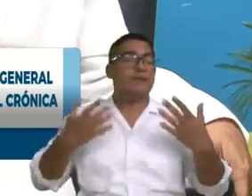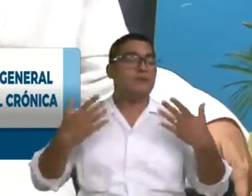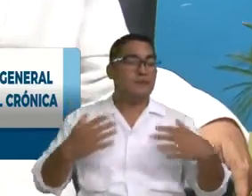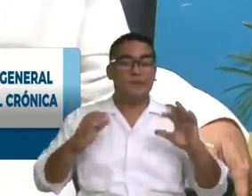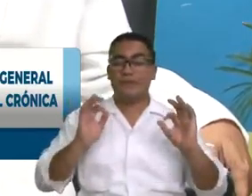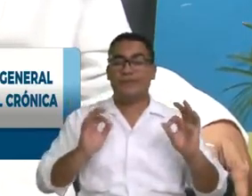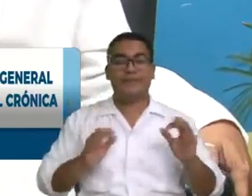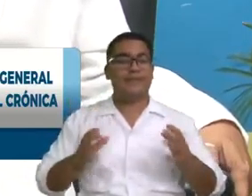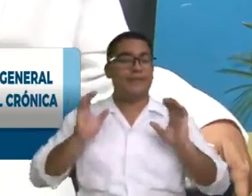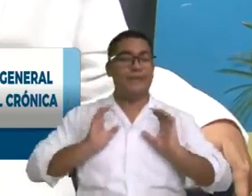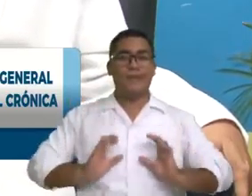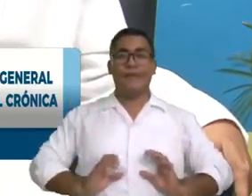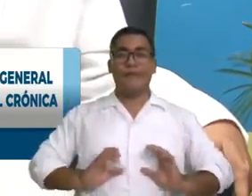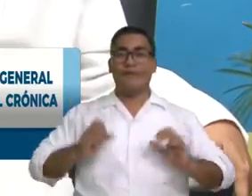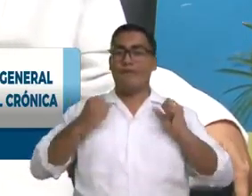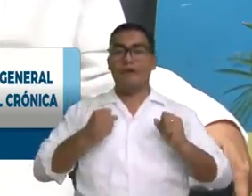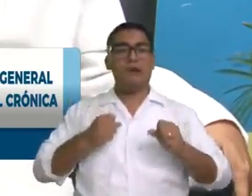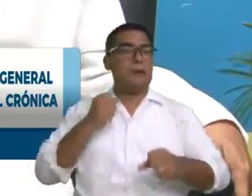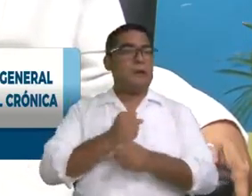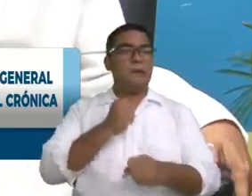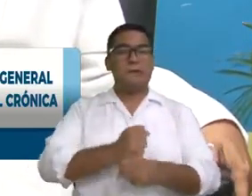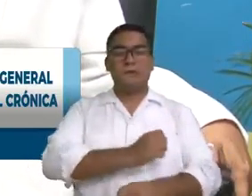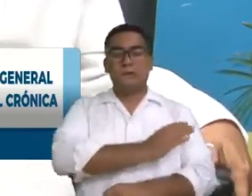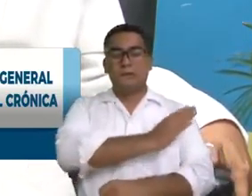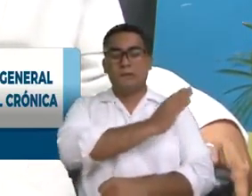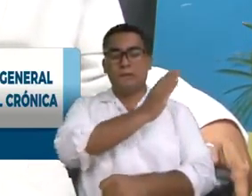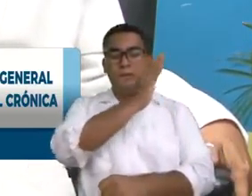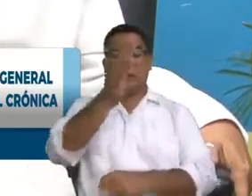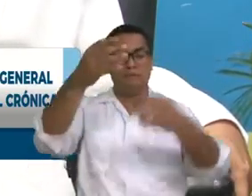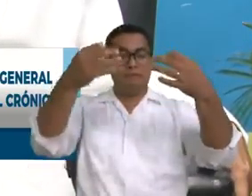trabajo, ya sea intensa, ya sea suave, pero